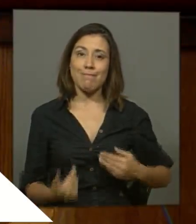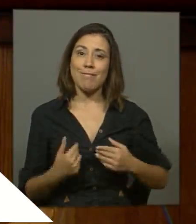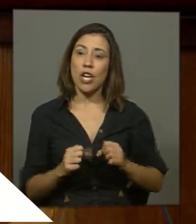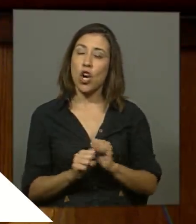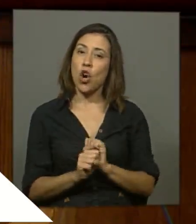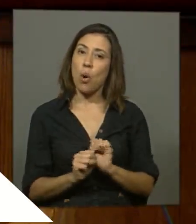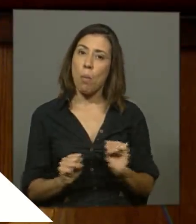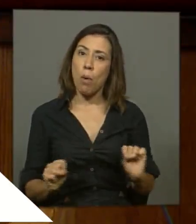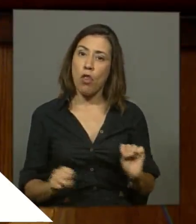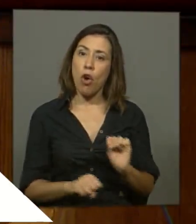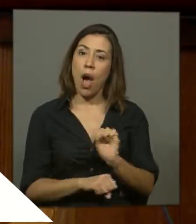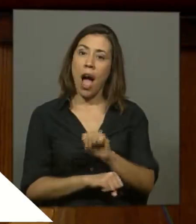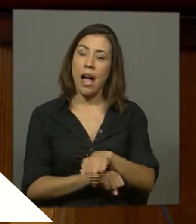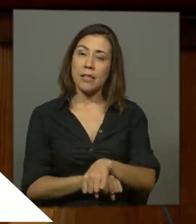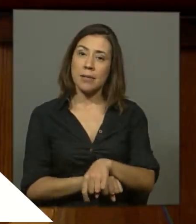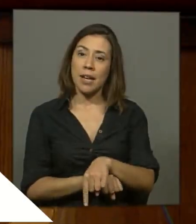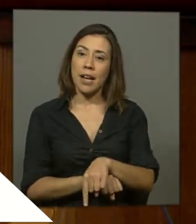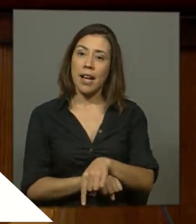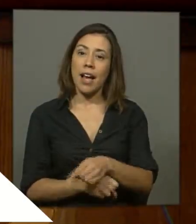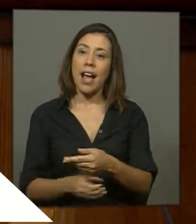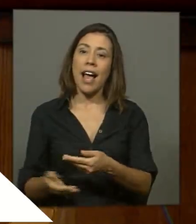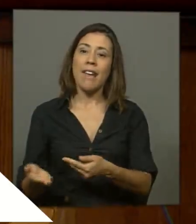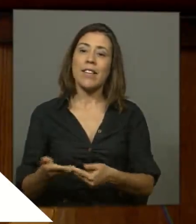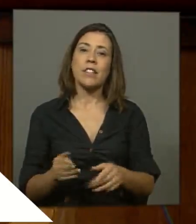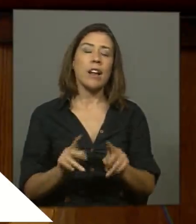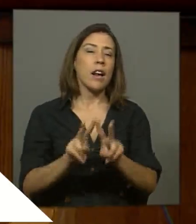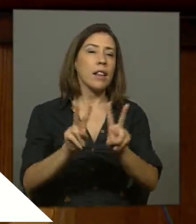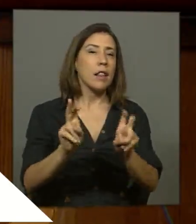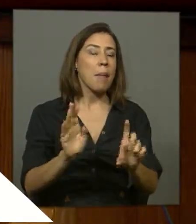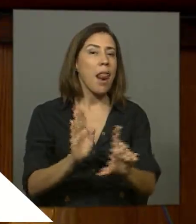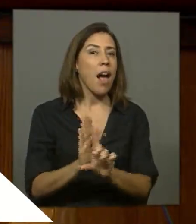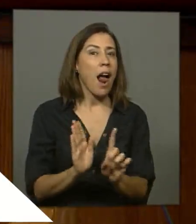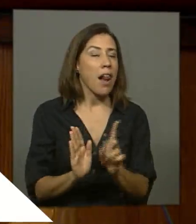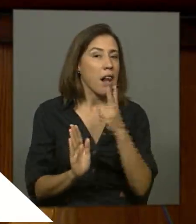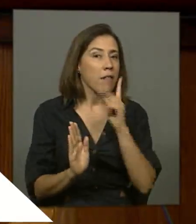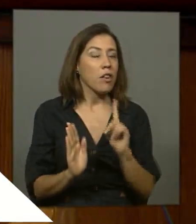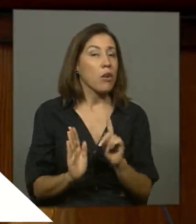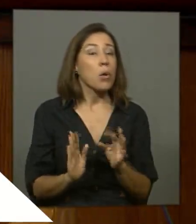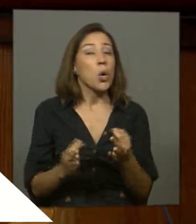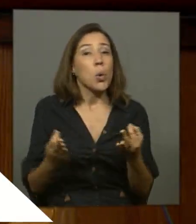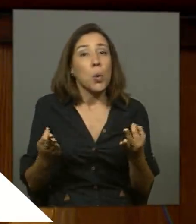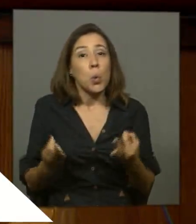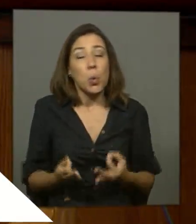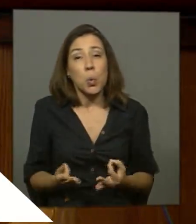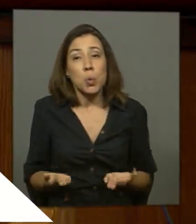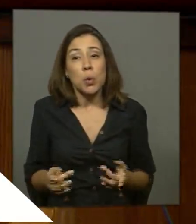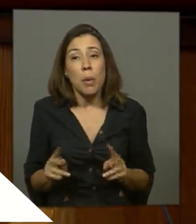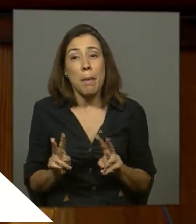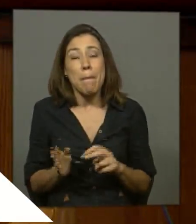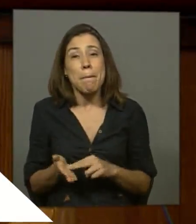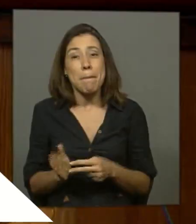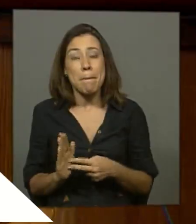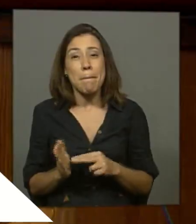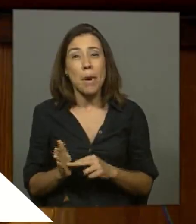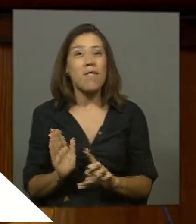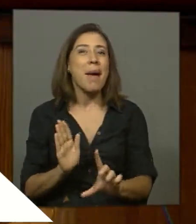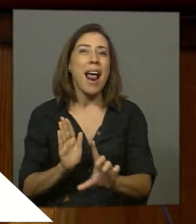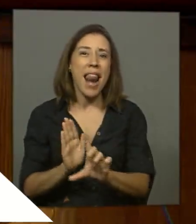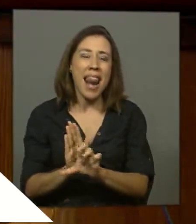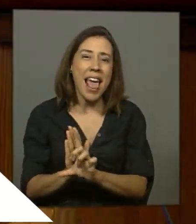aceptar esta invitación a salirse del tema legal porque justamente Este es un problema